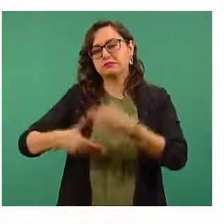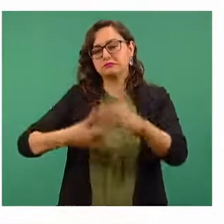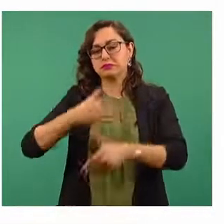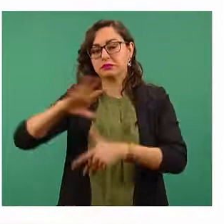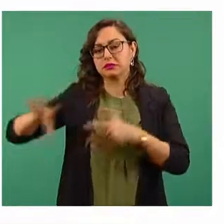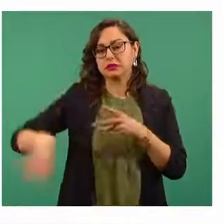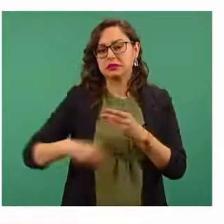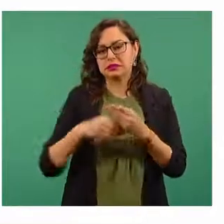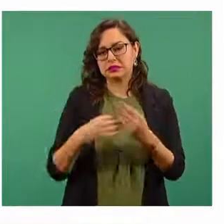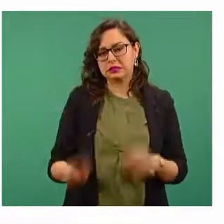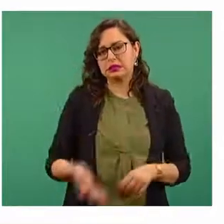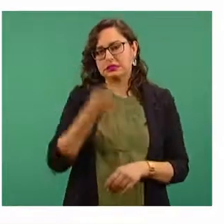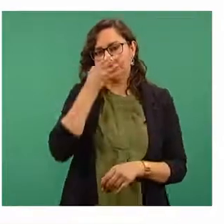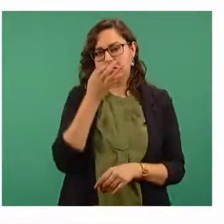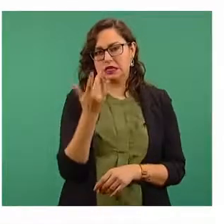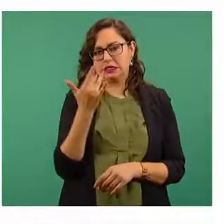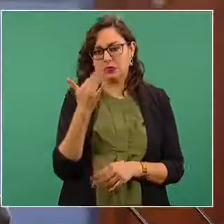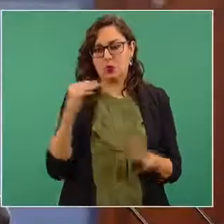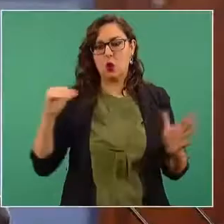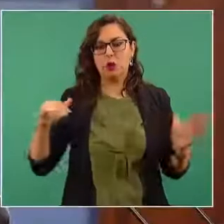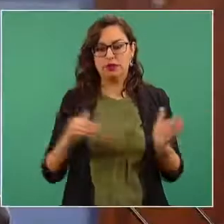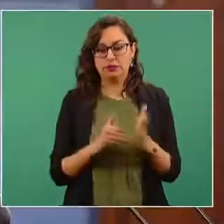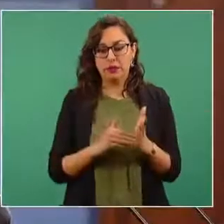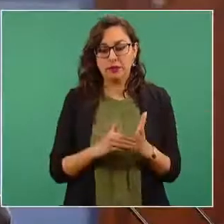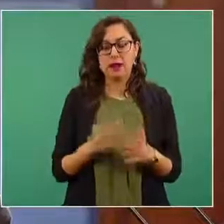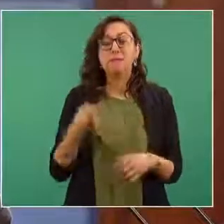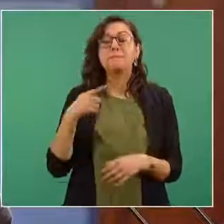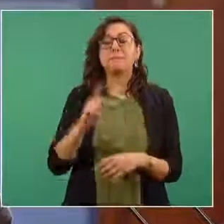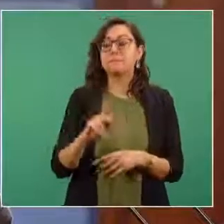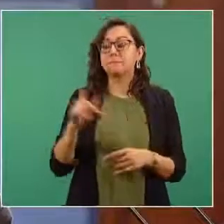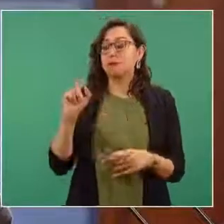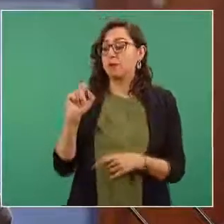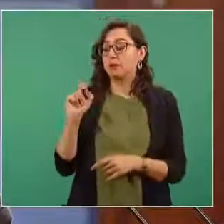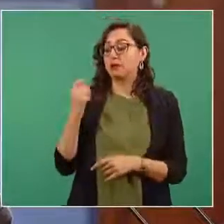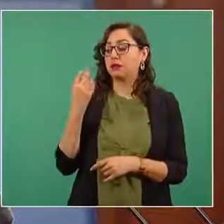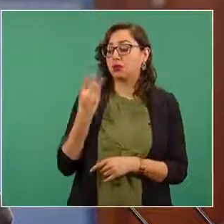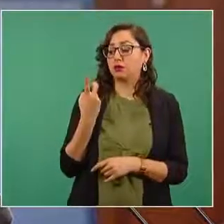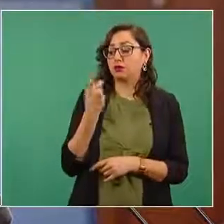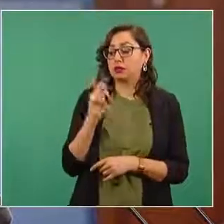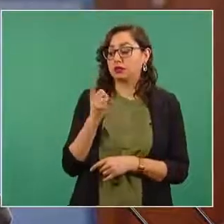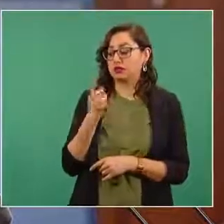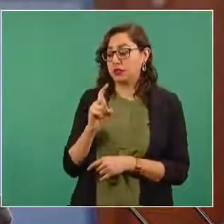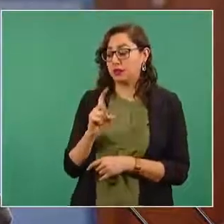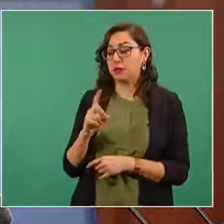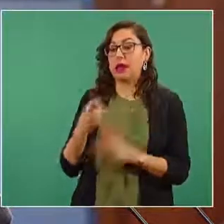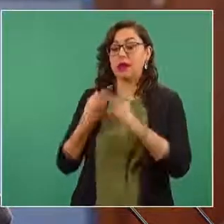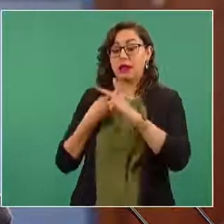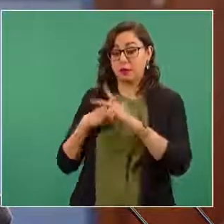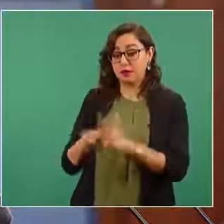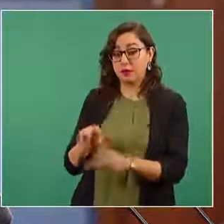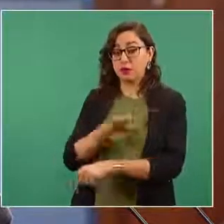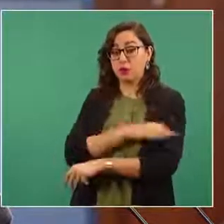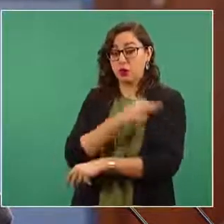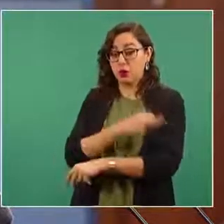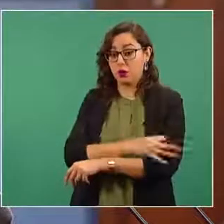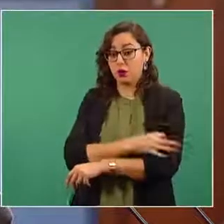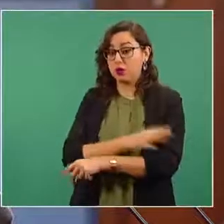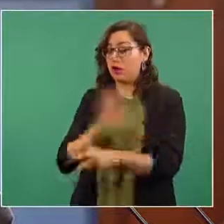por favor, que sumada en su conjunto desde el 24 de diciembre que se inició la vacunación, rebasa los